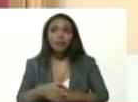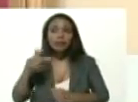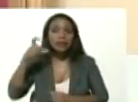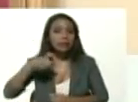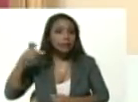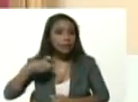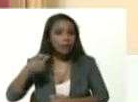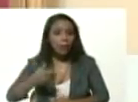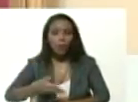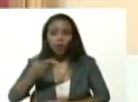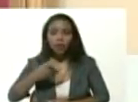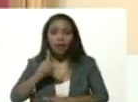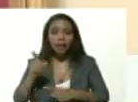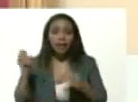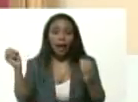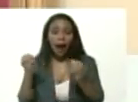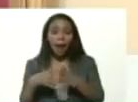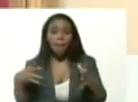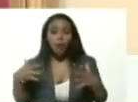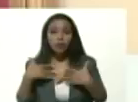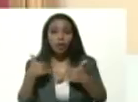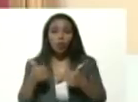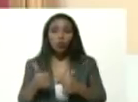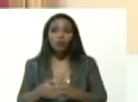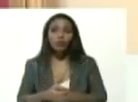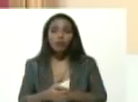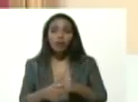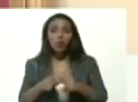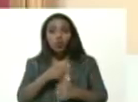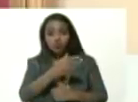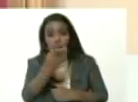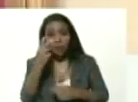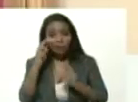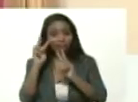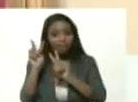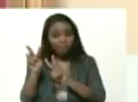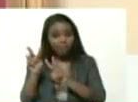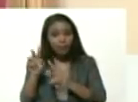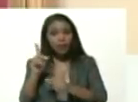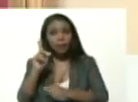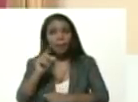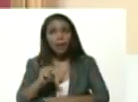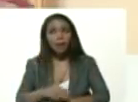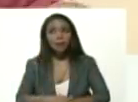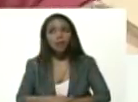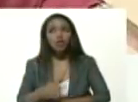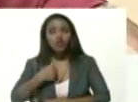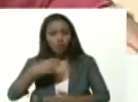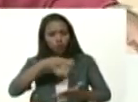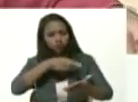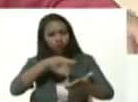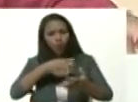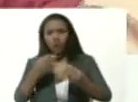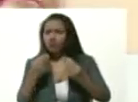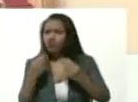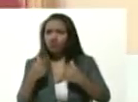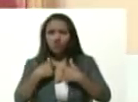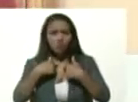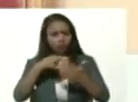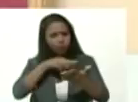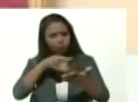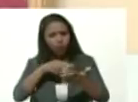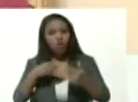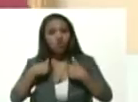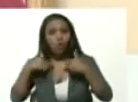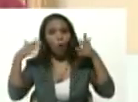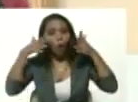necesarias en este campo de la salud. Fíjense ustedes también, estuve leyendo, yo estaba leyendo mucho,